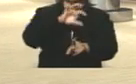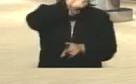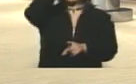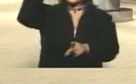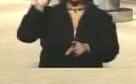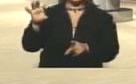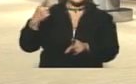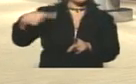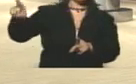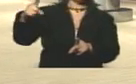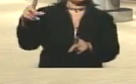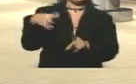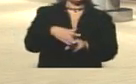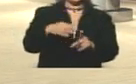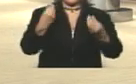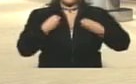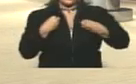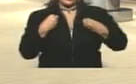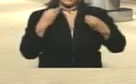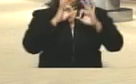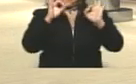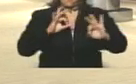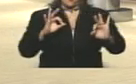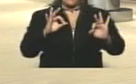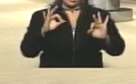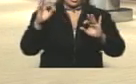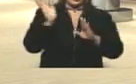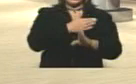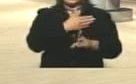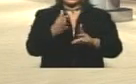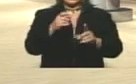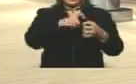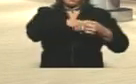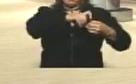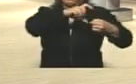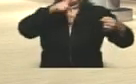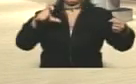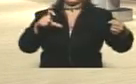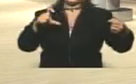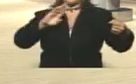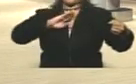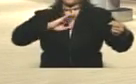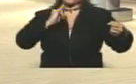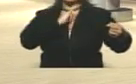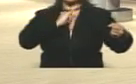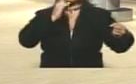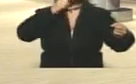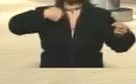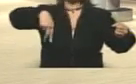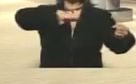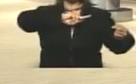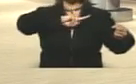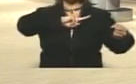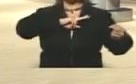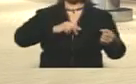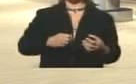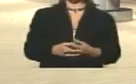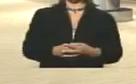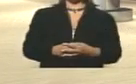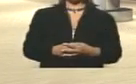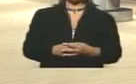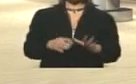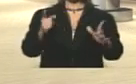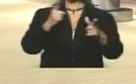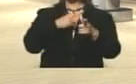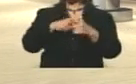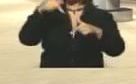través de distintos mecanismos, formas de existir y vivir, induciendo el desarraigo y el sentido de pertenencia hacia sus identidades.